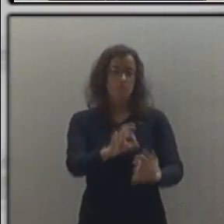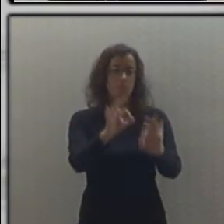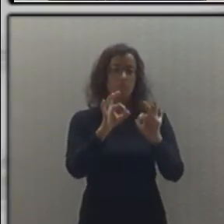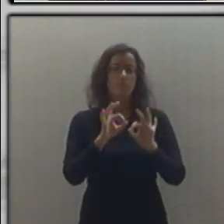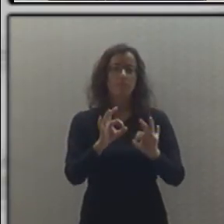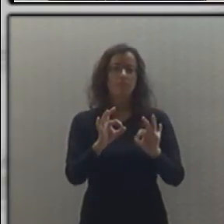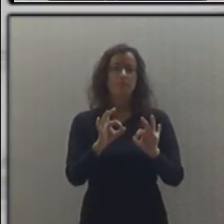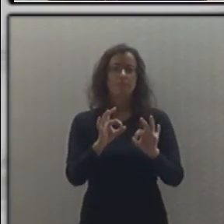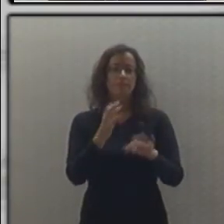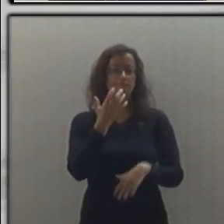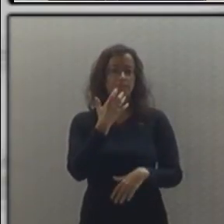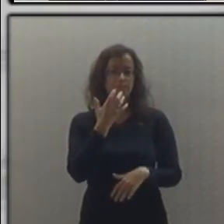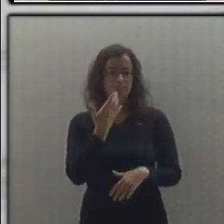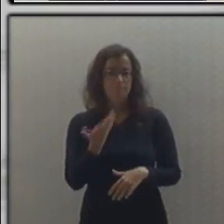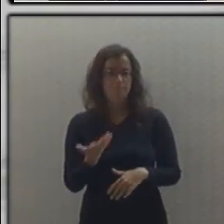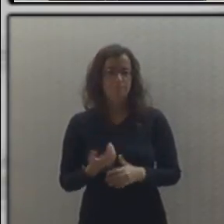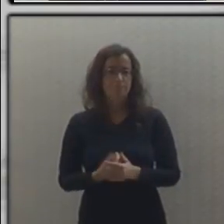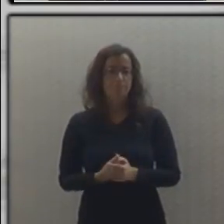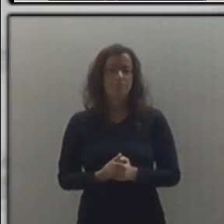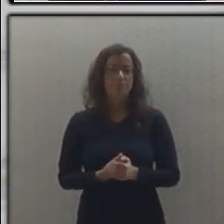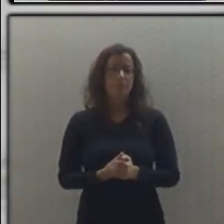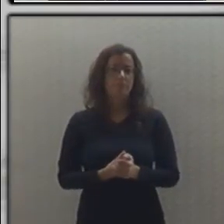especializadas... A ver.